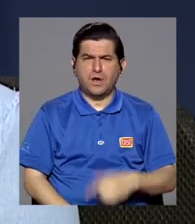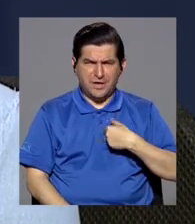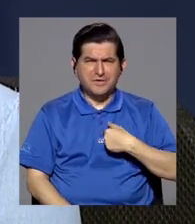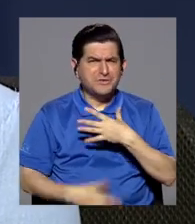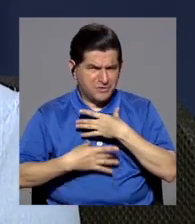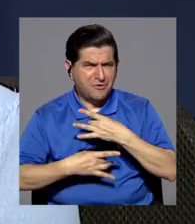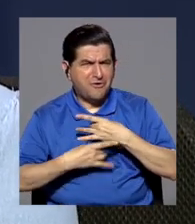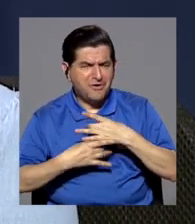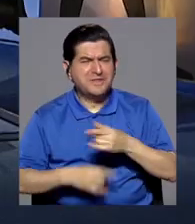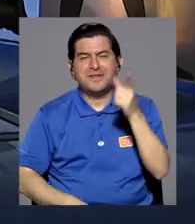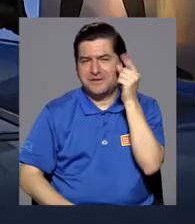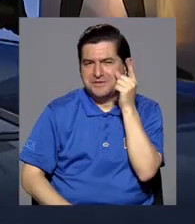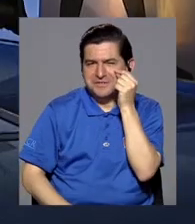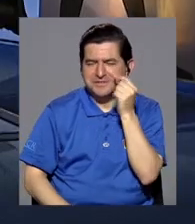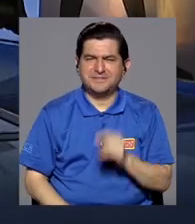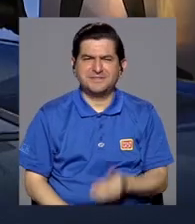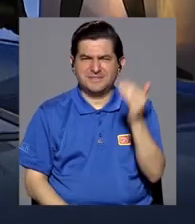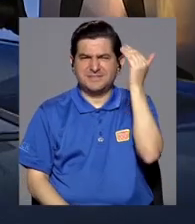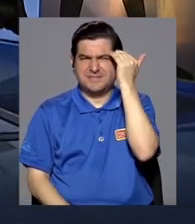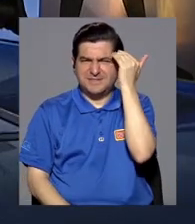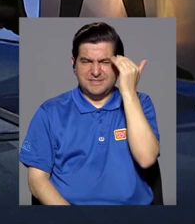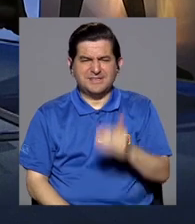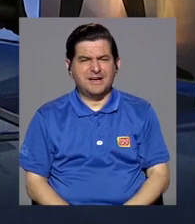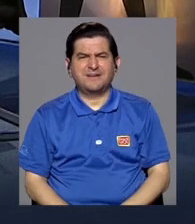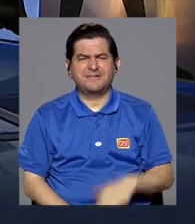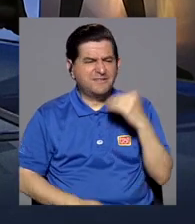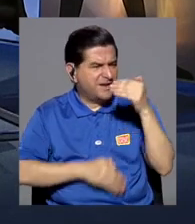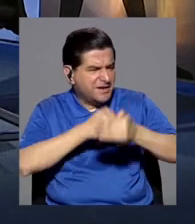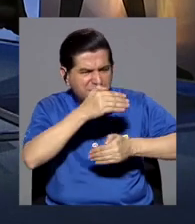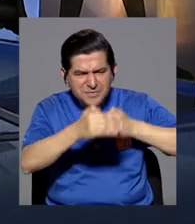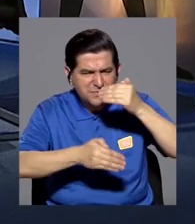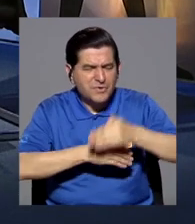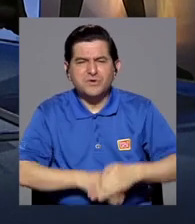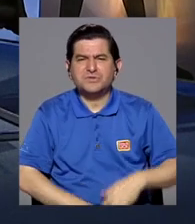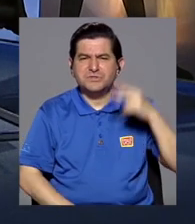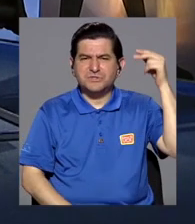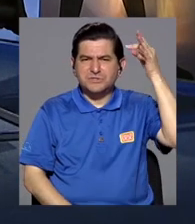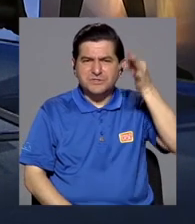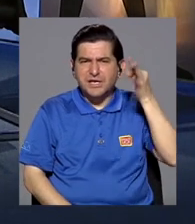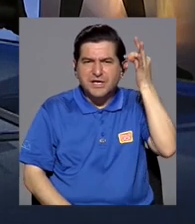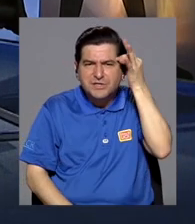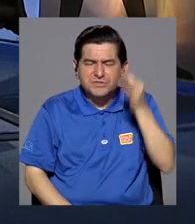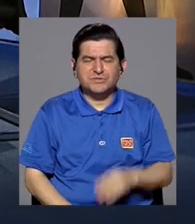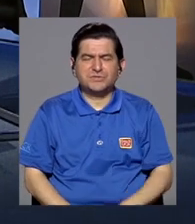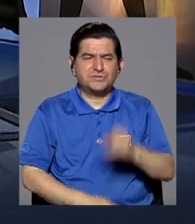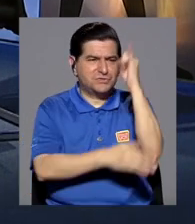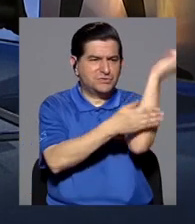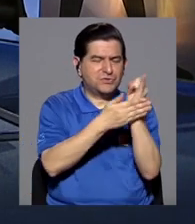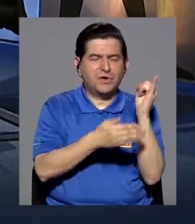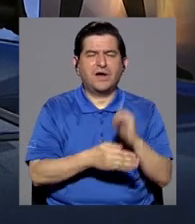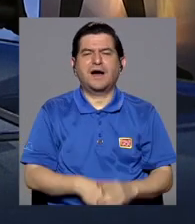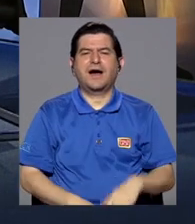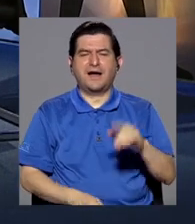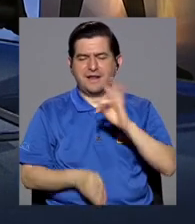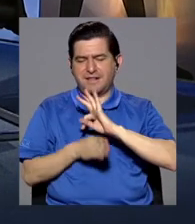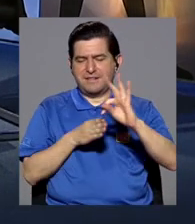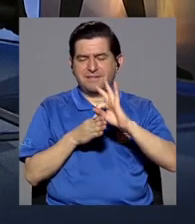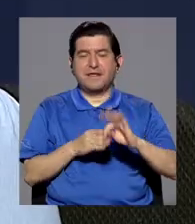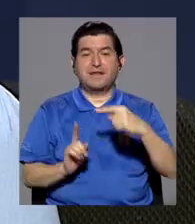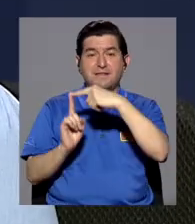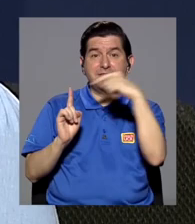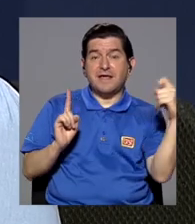produce mucha curiosidad entonces saber que se gesta a nivel teórico sobre la arteterapia desde los países de américa latina